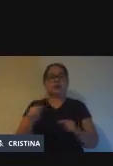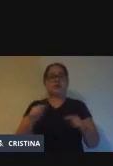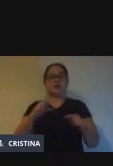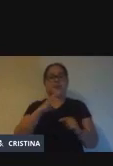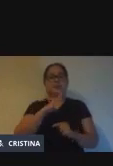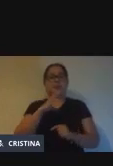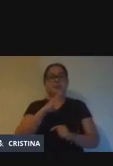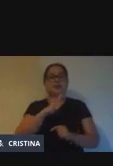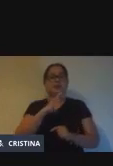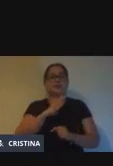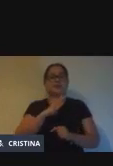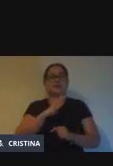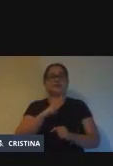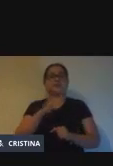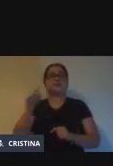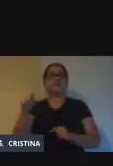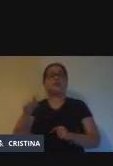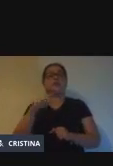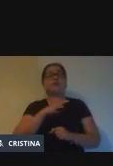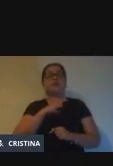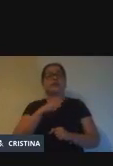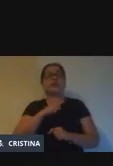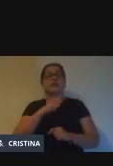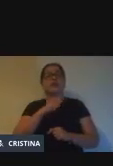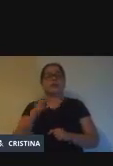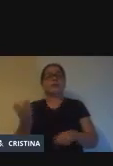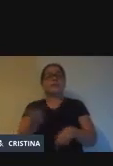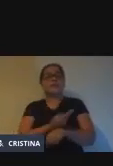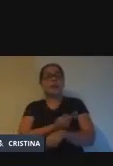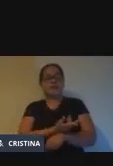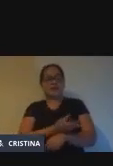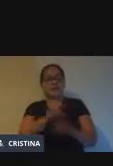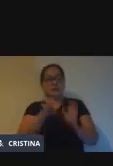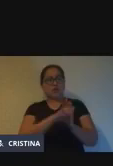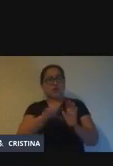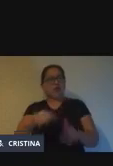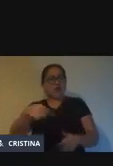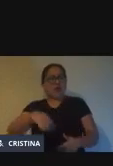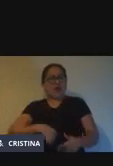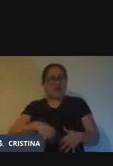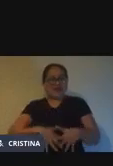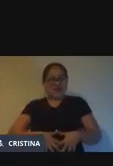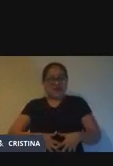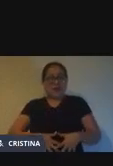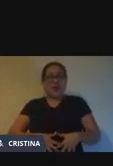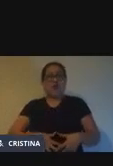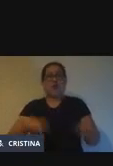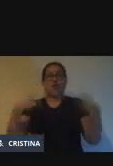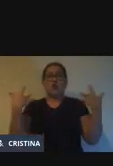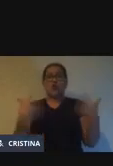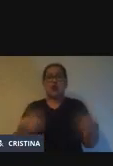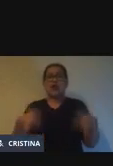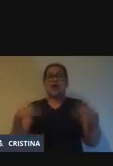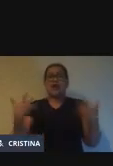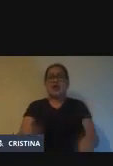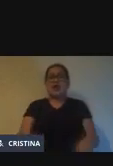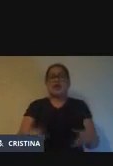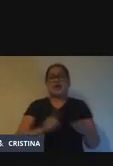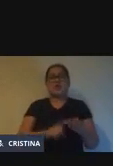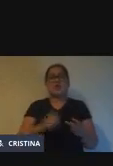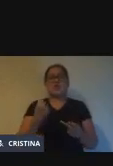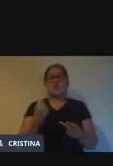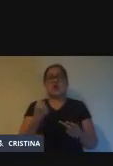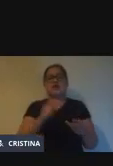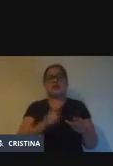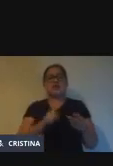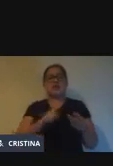psicosomática. Puedo empezar a tener un dolor en el estómago, ¿no? Muy intenso. Puedo tener